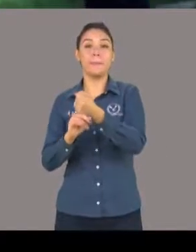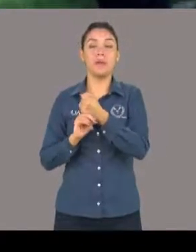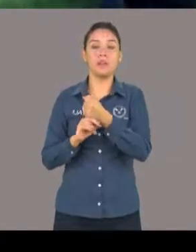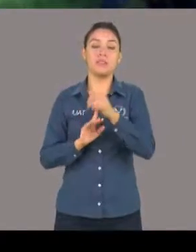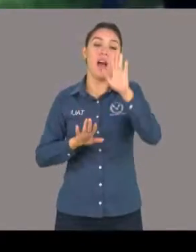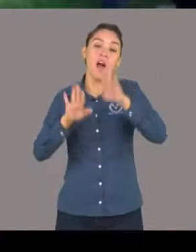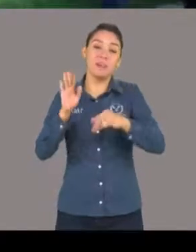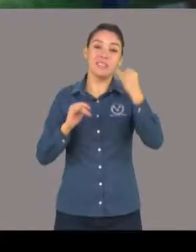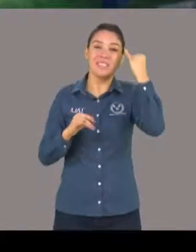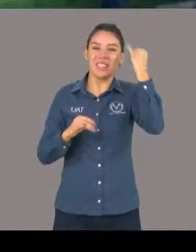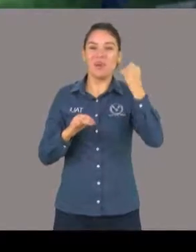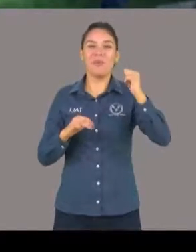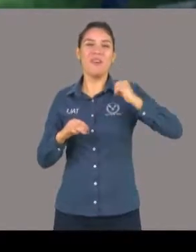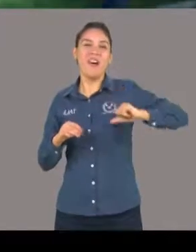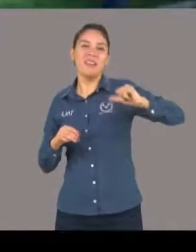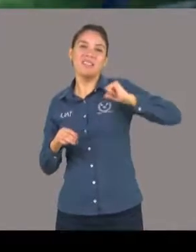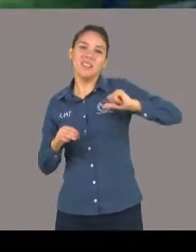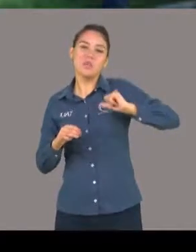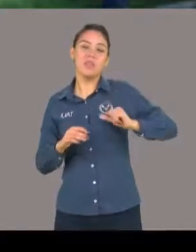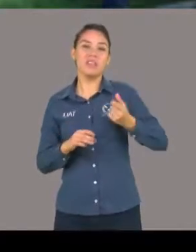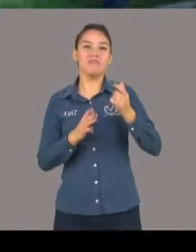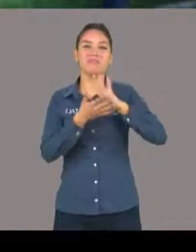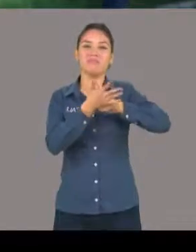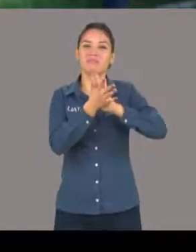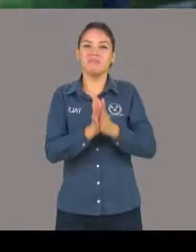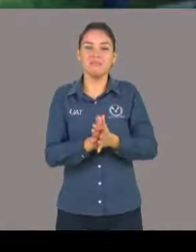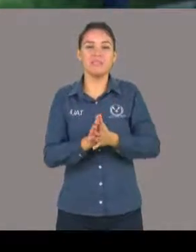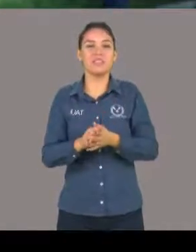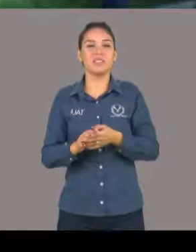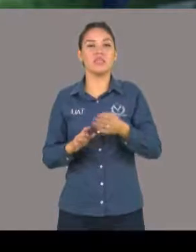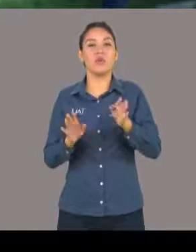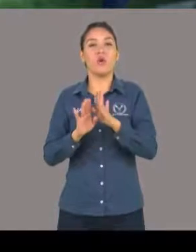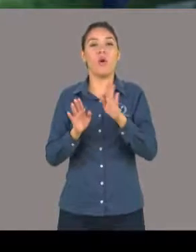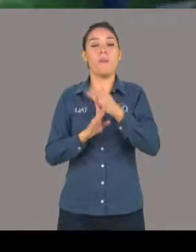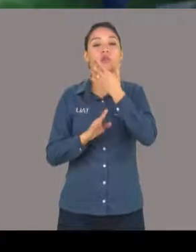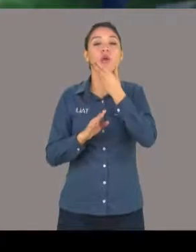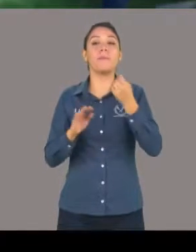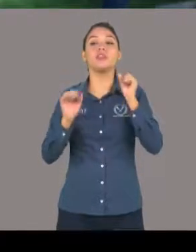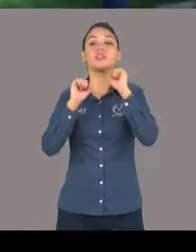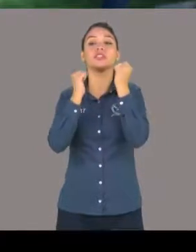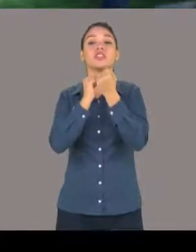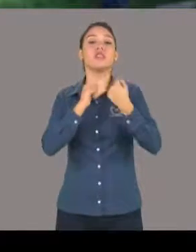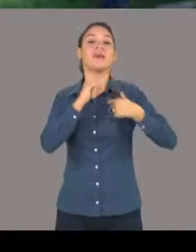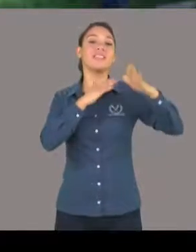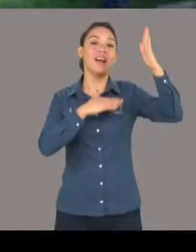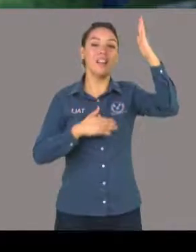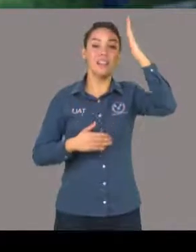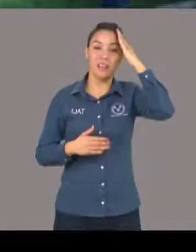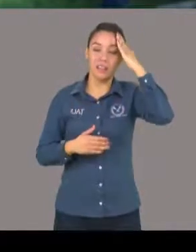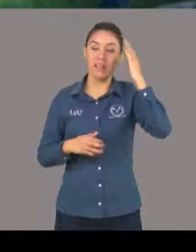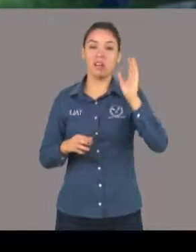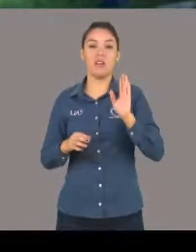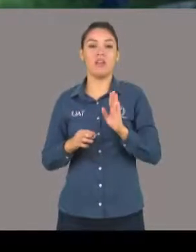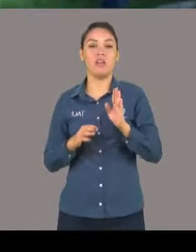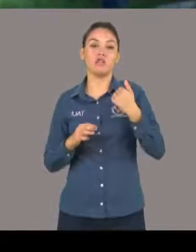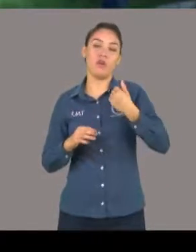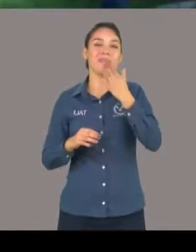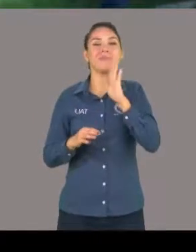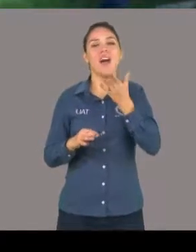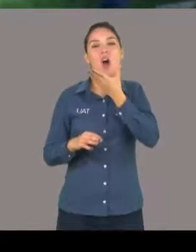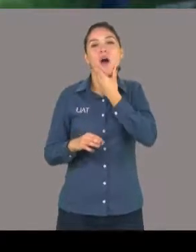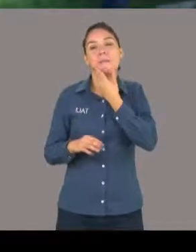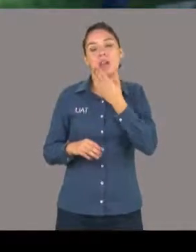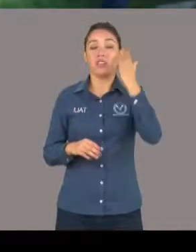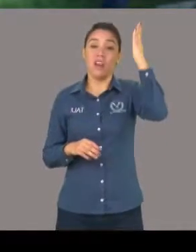persona. Tiene ideas muy tradicionales o muy conservadoras sobre el papel del hombre en la sociedad. Es decir,